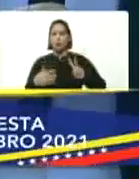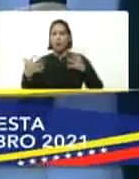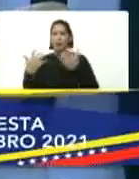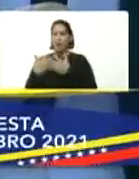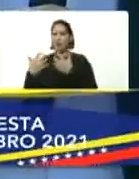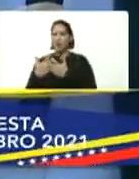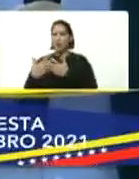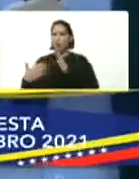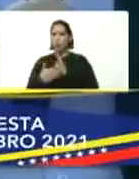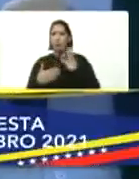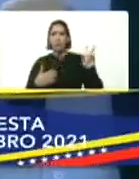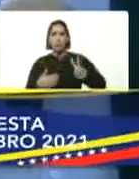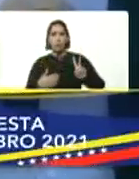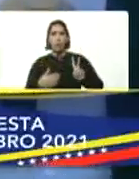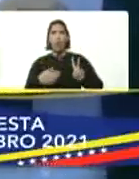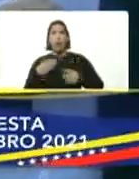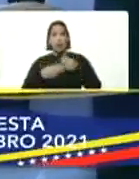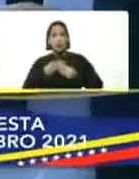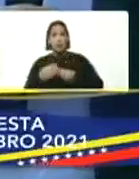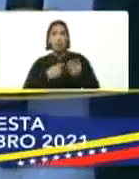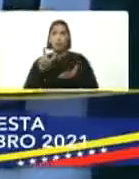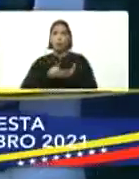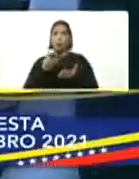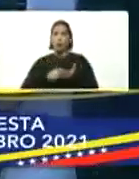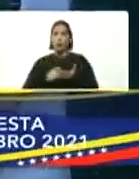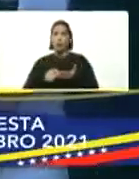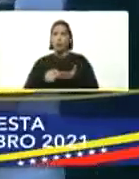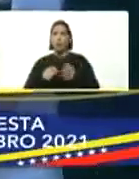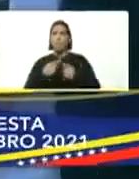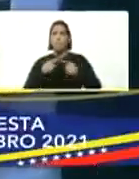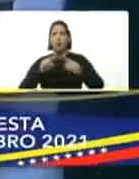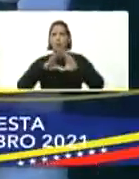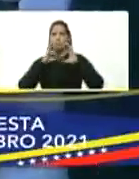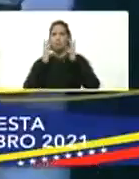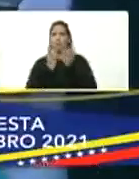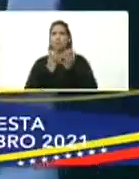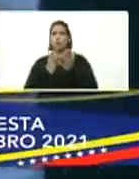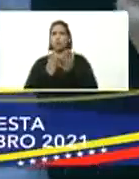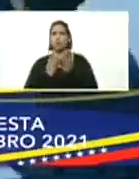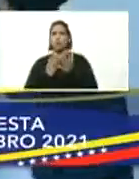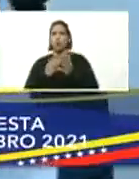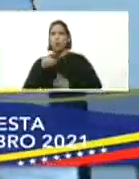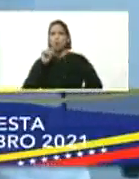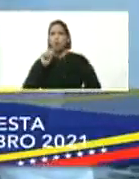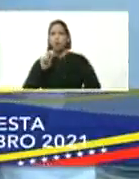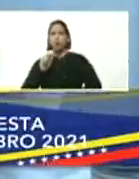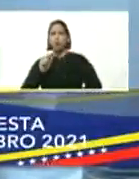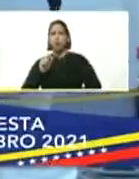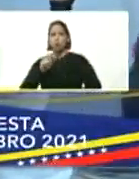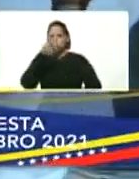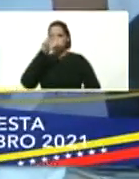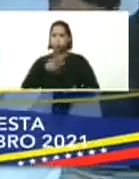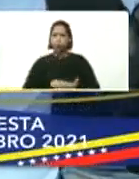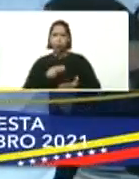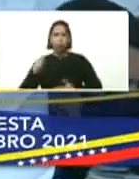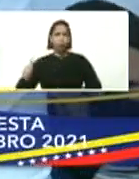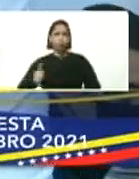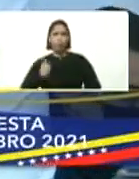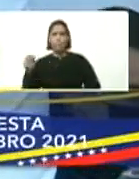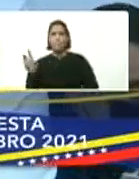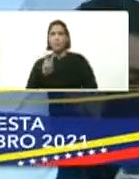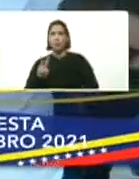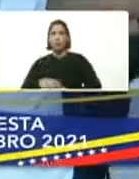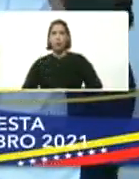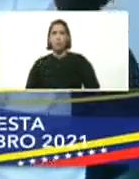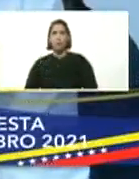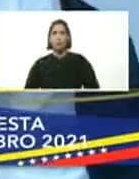está editando libros de primer nivel para el mundo. Punto a favor de la Venezuela bolivariana.